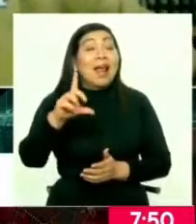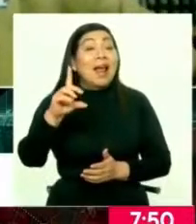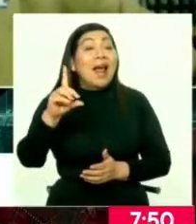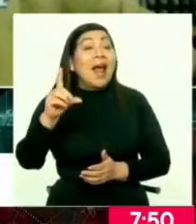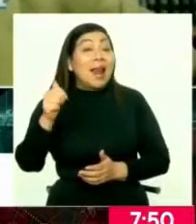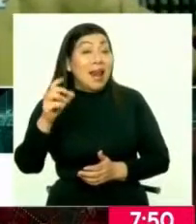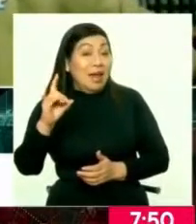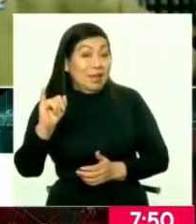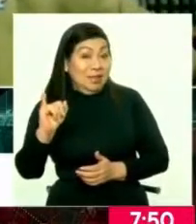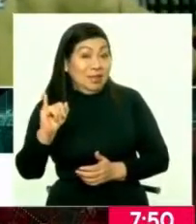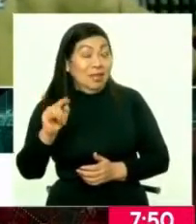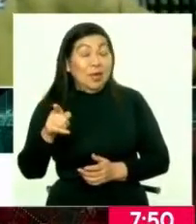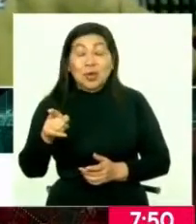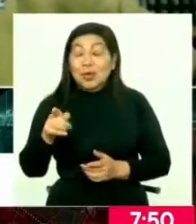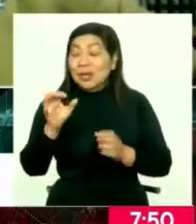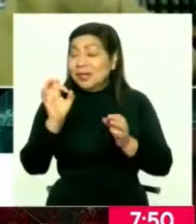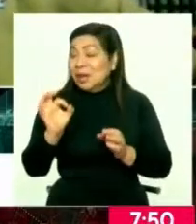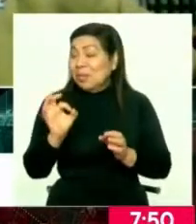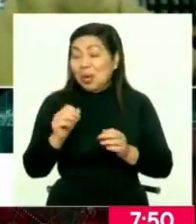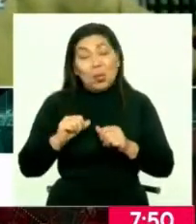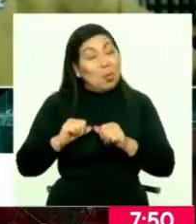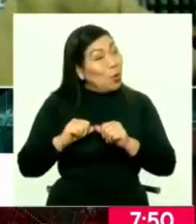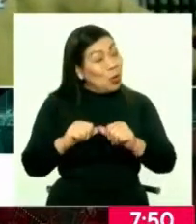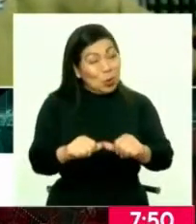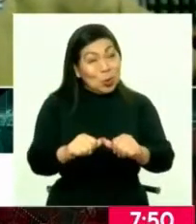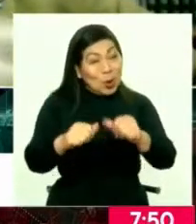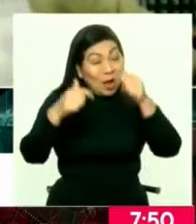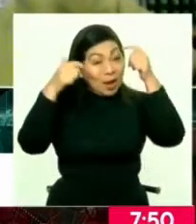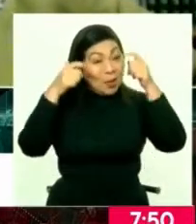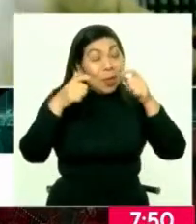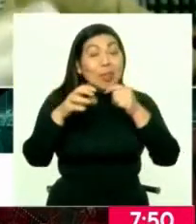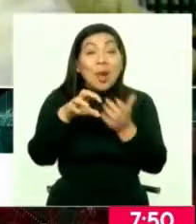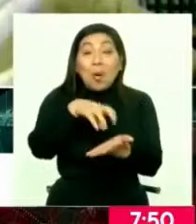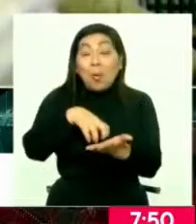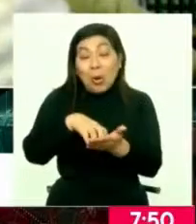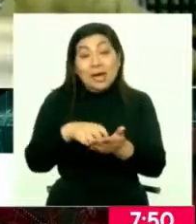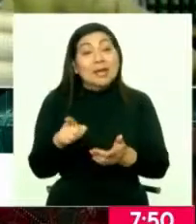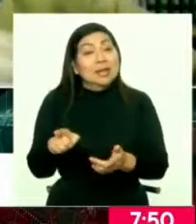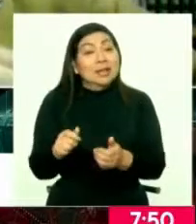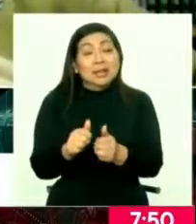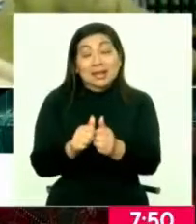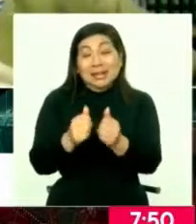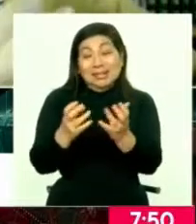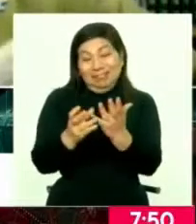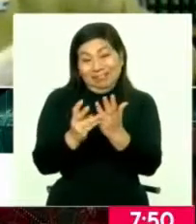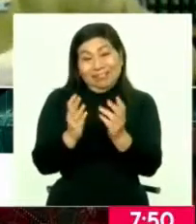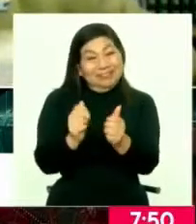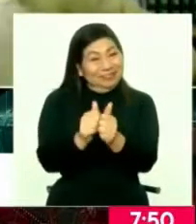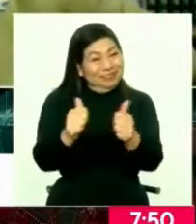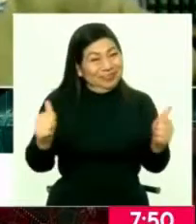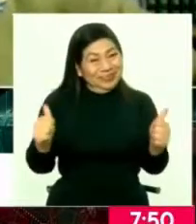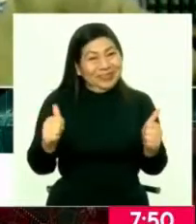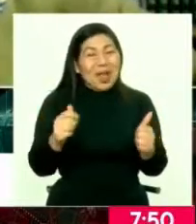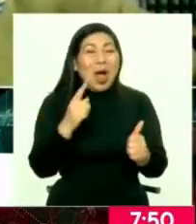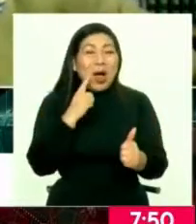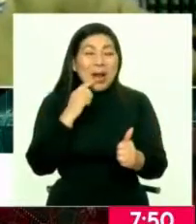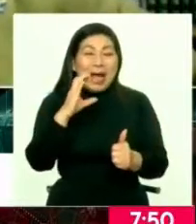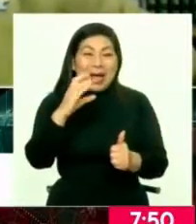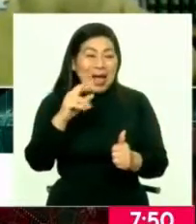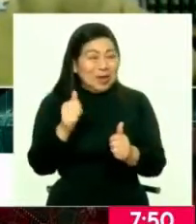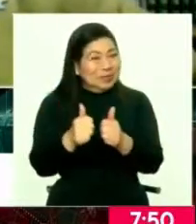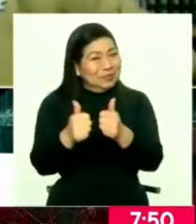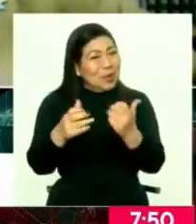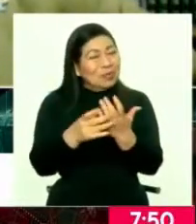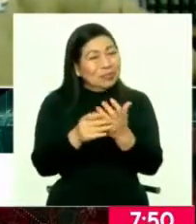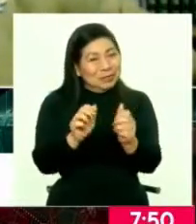siendo la princesa del pueblo, ¿no? Te acordarás cuando ella se separa, se divorcia, ¿no?